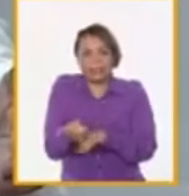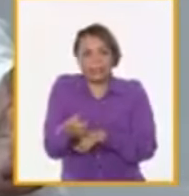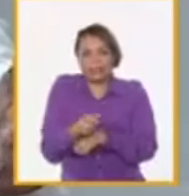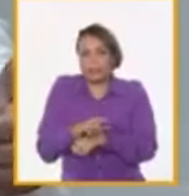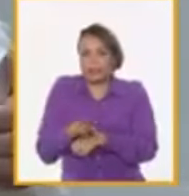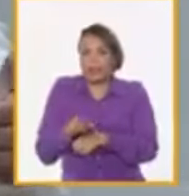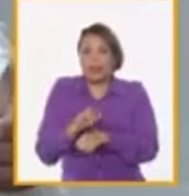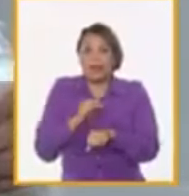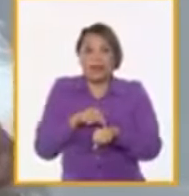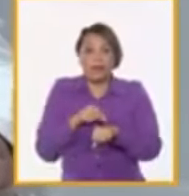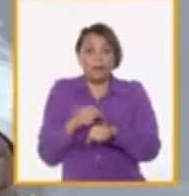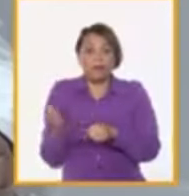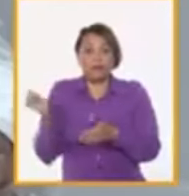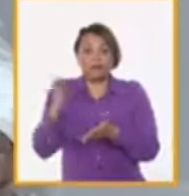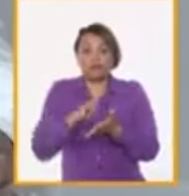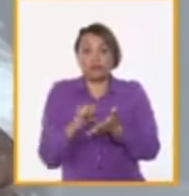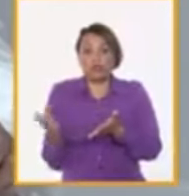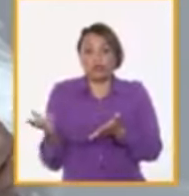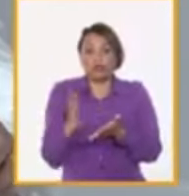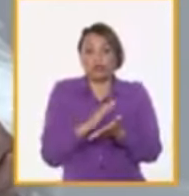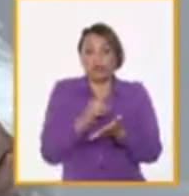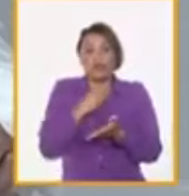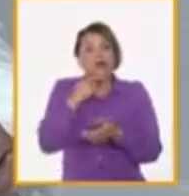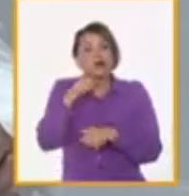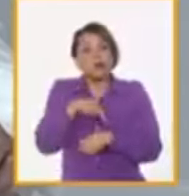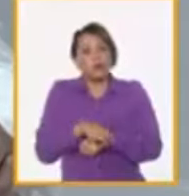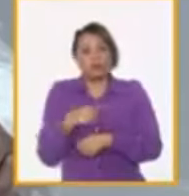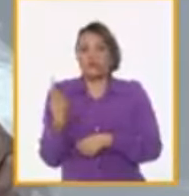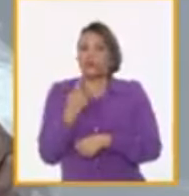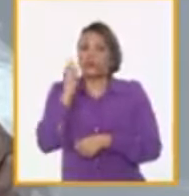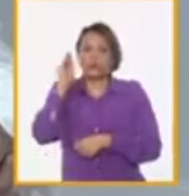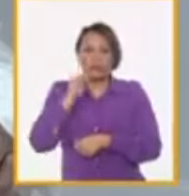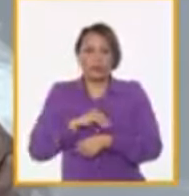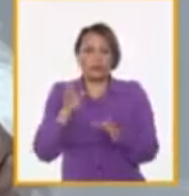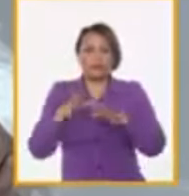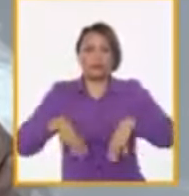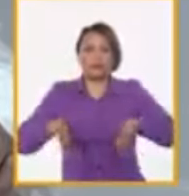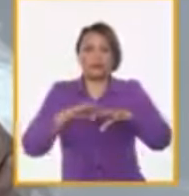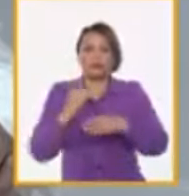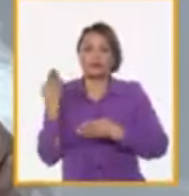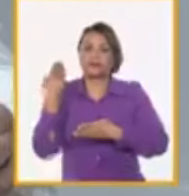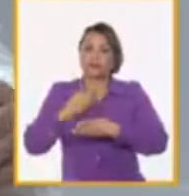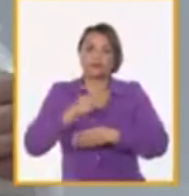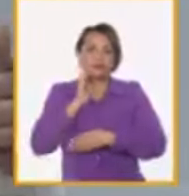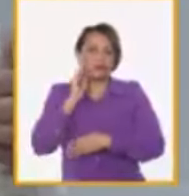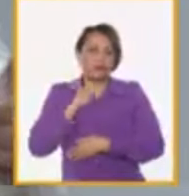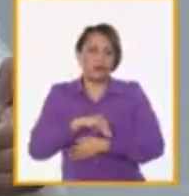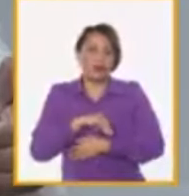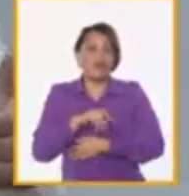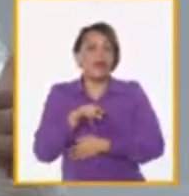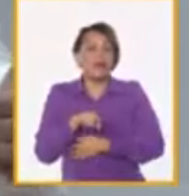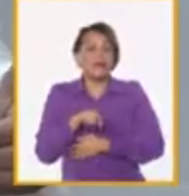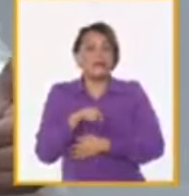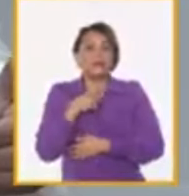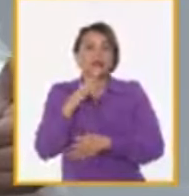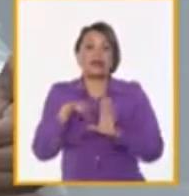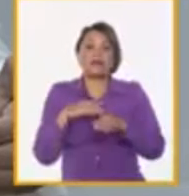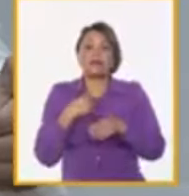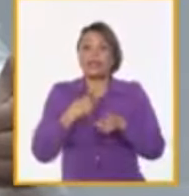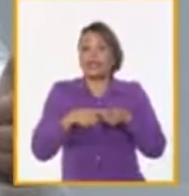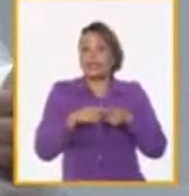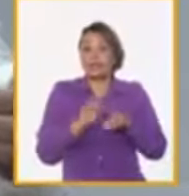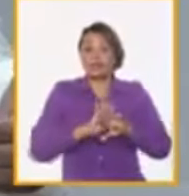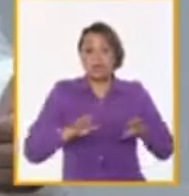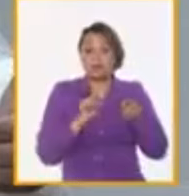llegue, porque hoy todos conocen la situación que tenemos con el bloqueo, y hay veces que teniendo los equipos